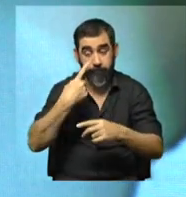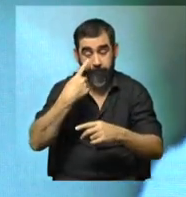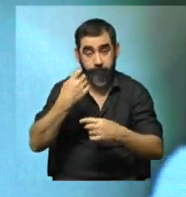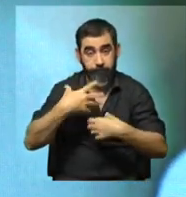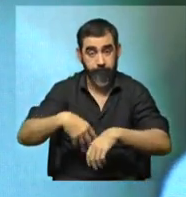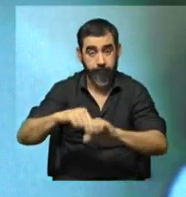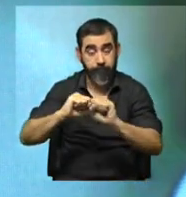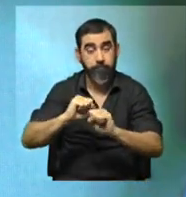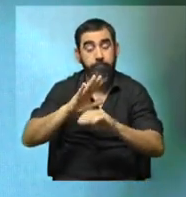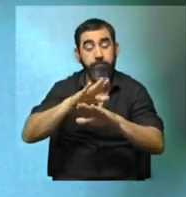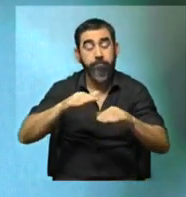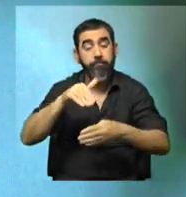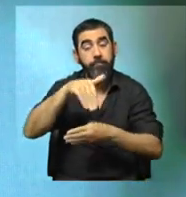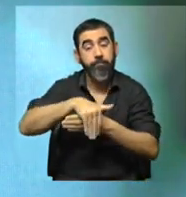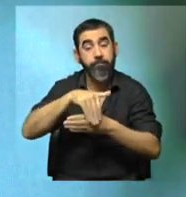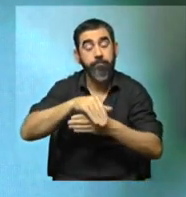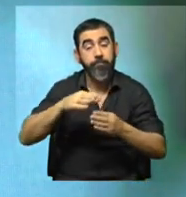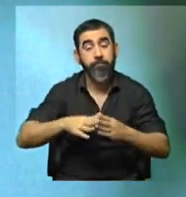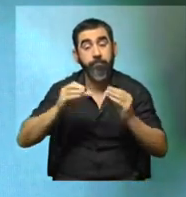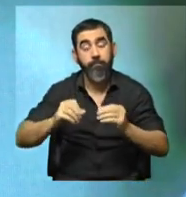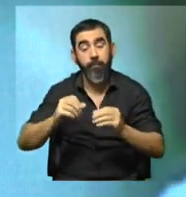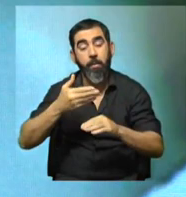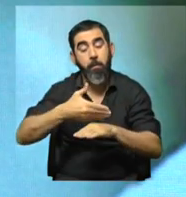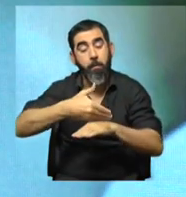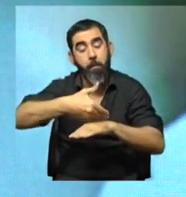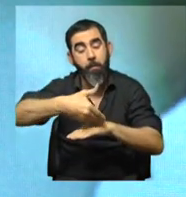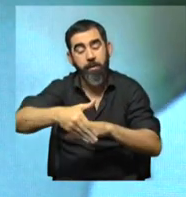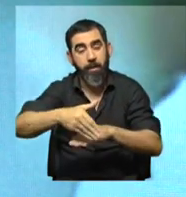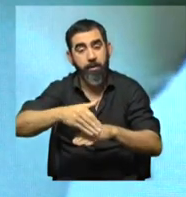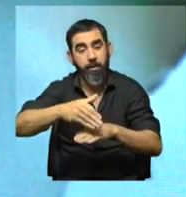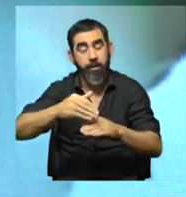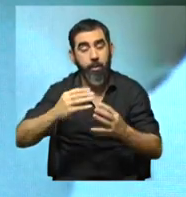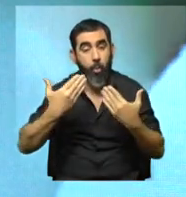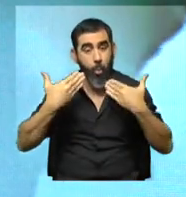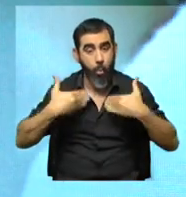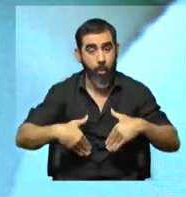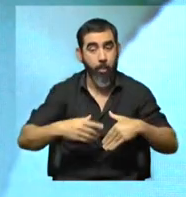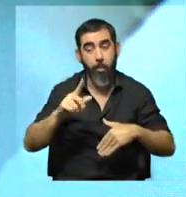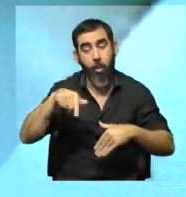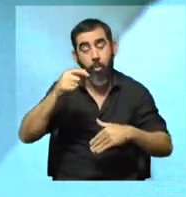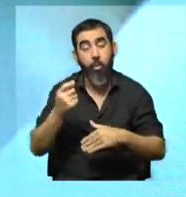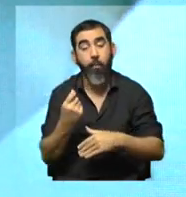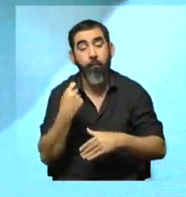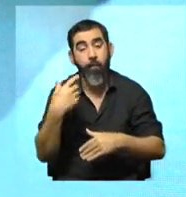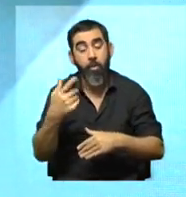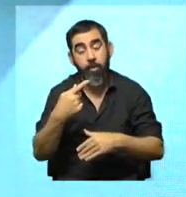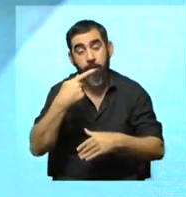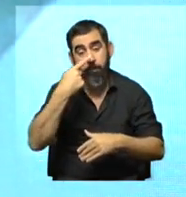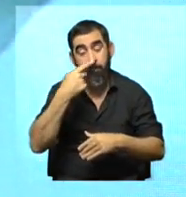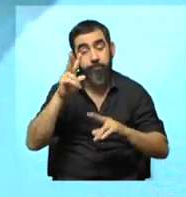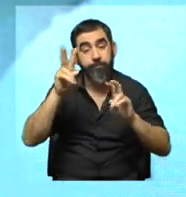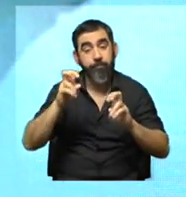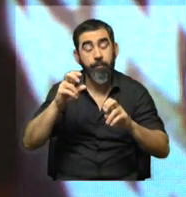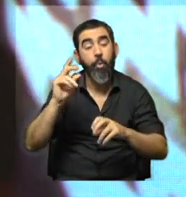que van de tarde a la escuela tienen cronotipos más tardíos. Sin embargo, cuando vamos a ver otro de los valores que nos interesa, que tiene que ver con